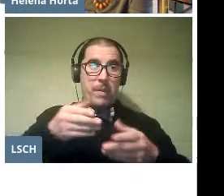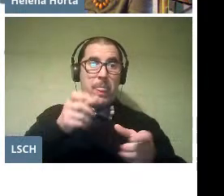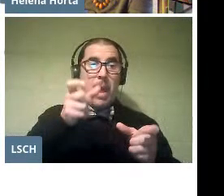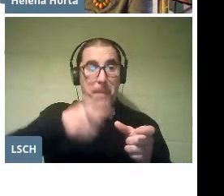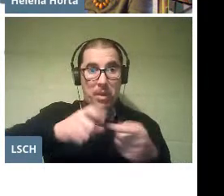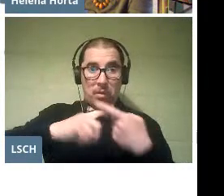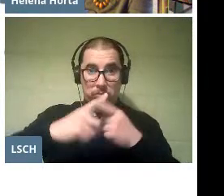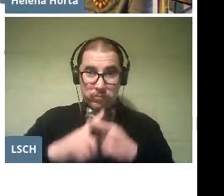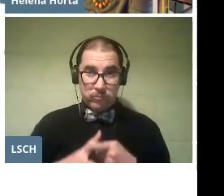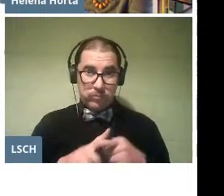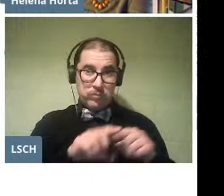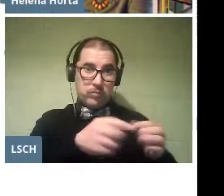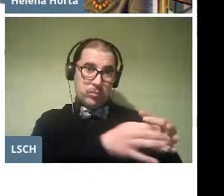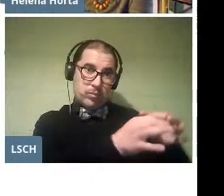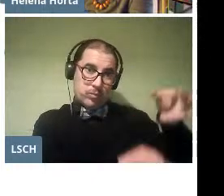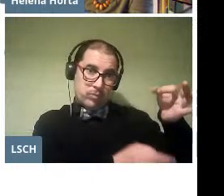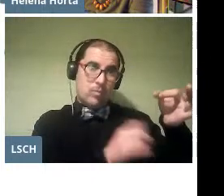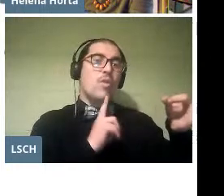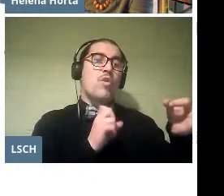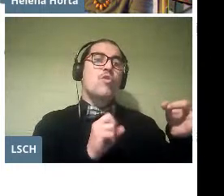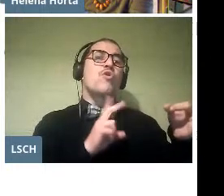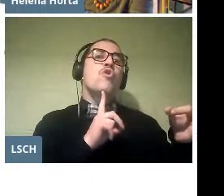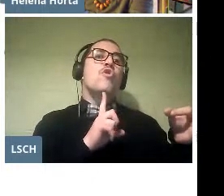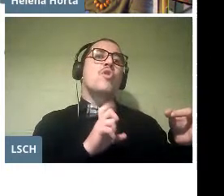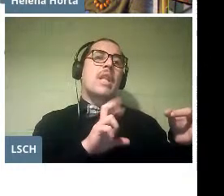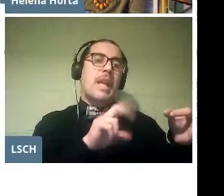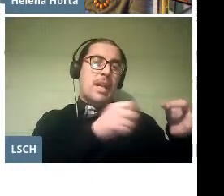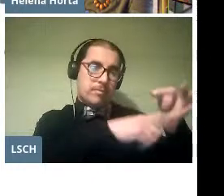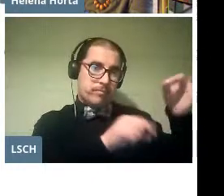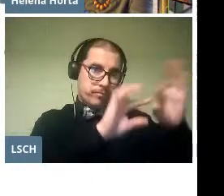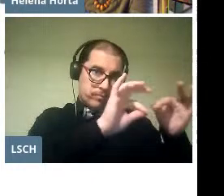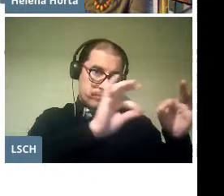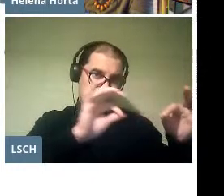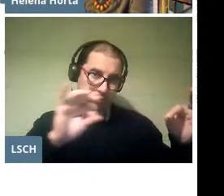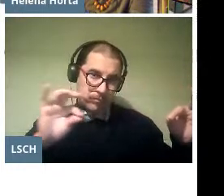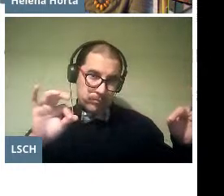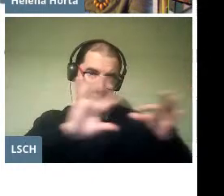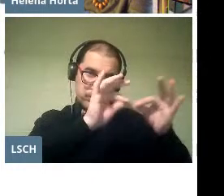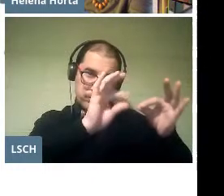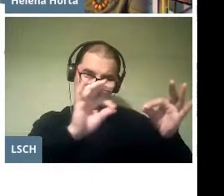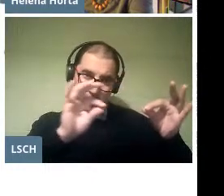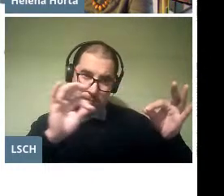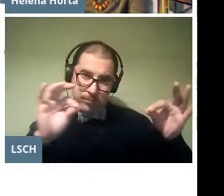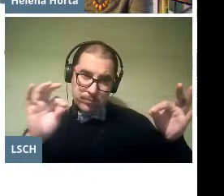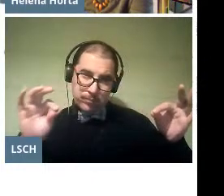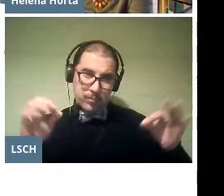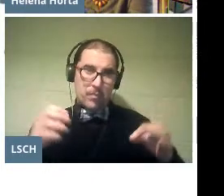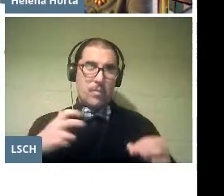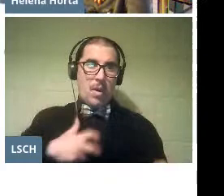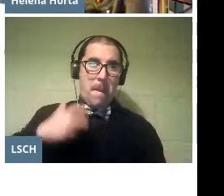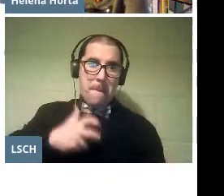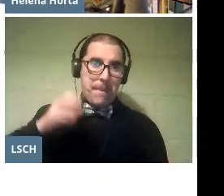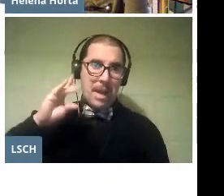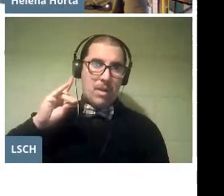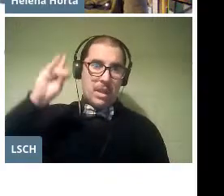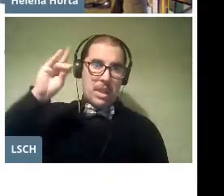uso tortera e igualmente hilando fibra de camélido. La siguiente, por